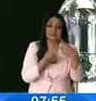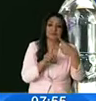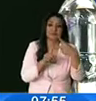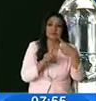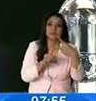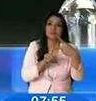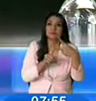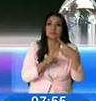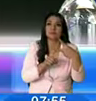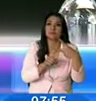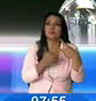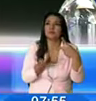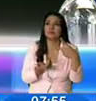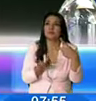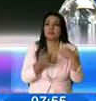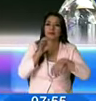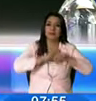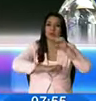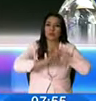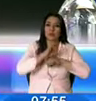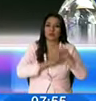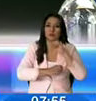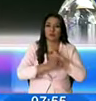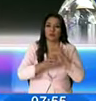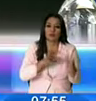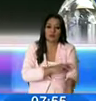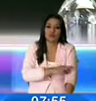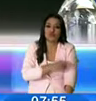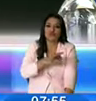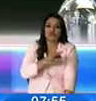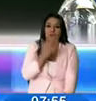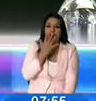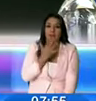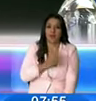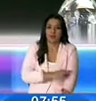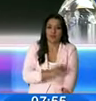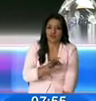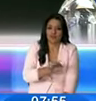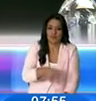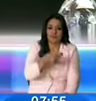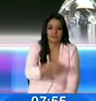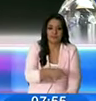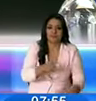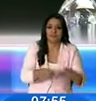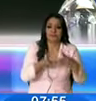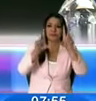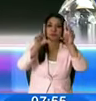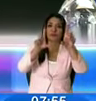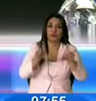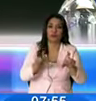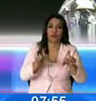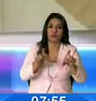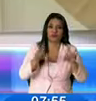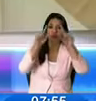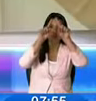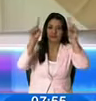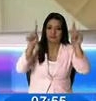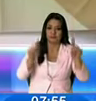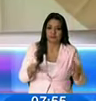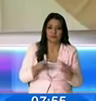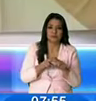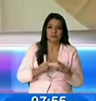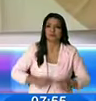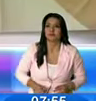un examen básico de sangre de laboratorio prequirúrgico y una fotografía tamaño postal. Para